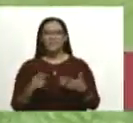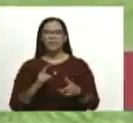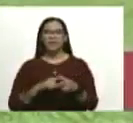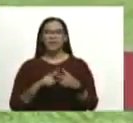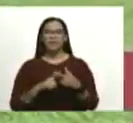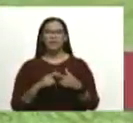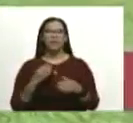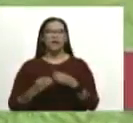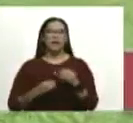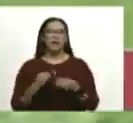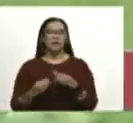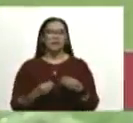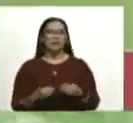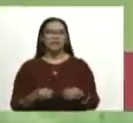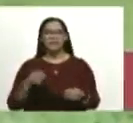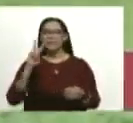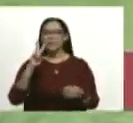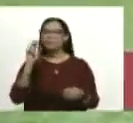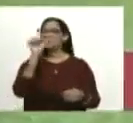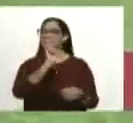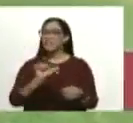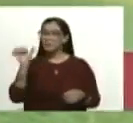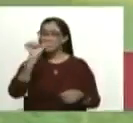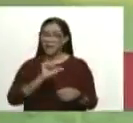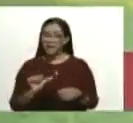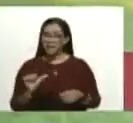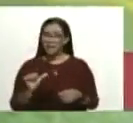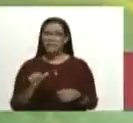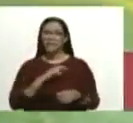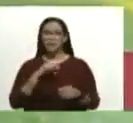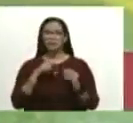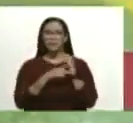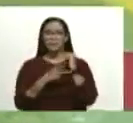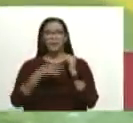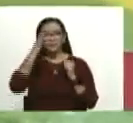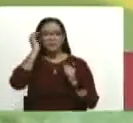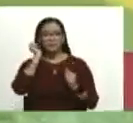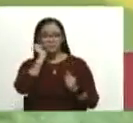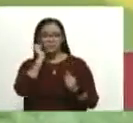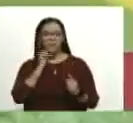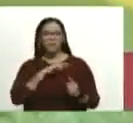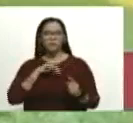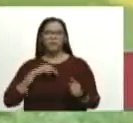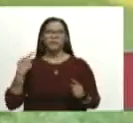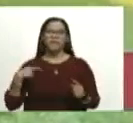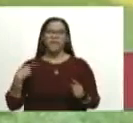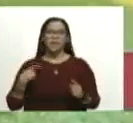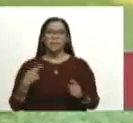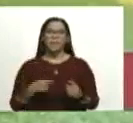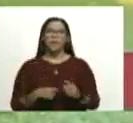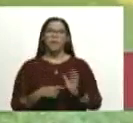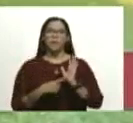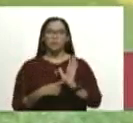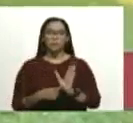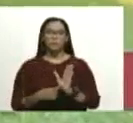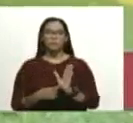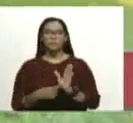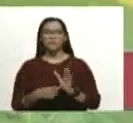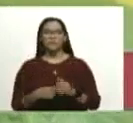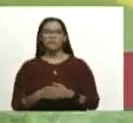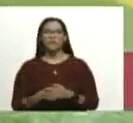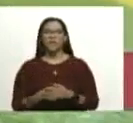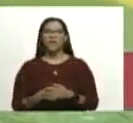hace 2 escasas semanas, en nuestro Parque Generalísimo Francisco de Miranda, nosotros tenemos un ejemplar de nutria que nos llegó producto de